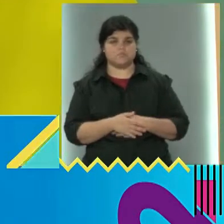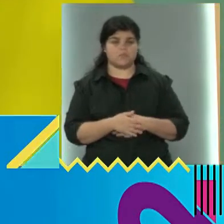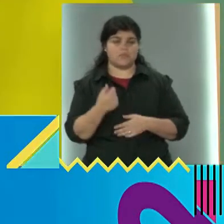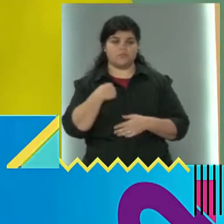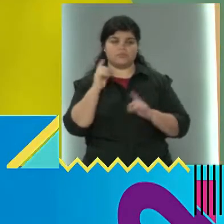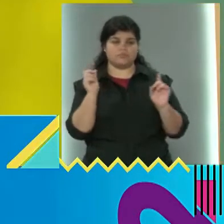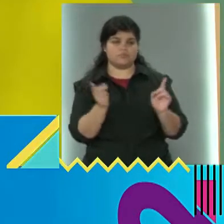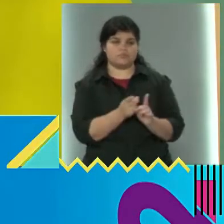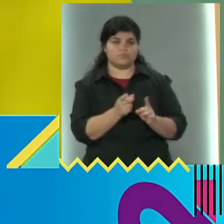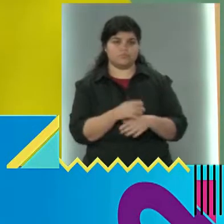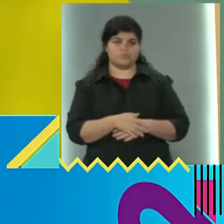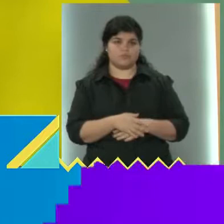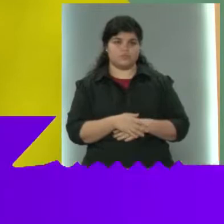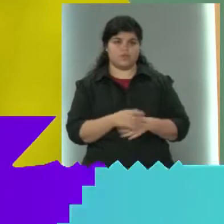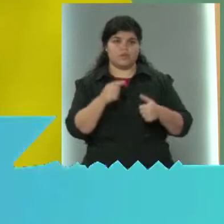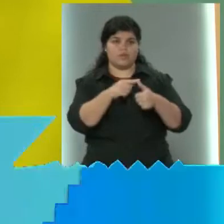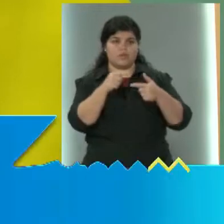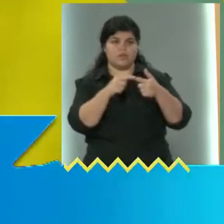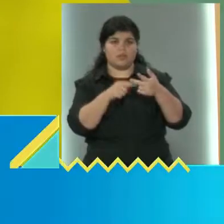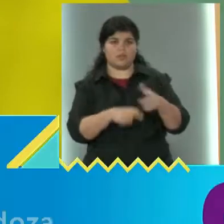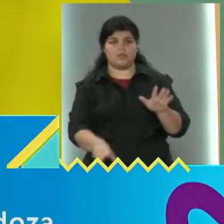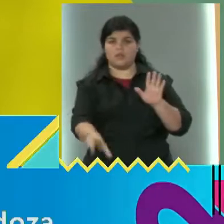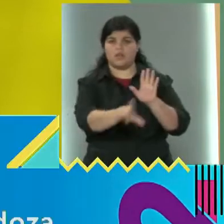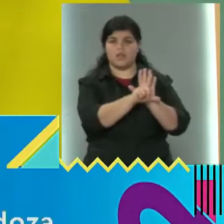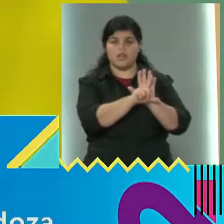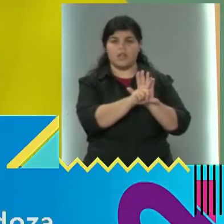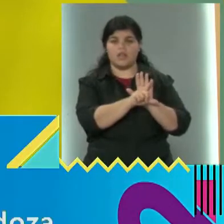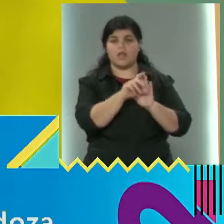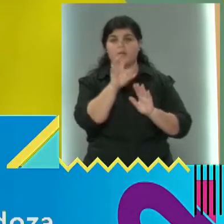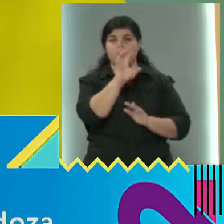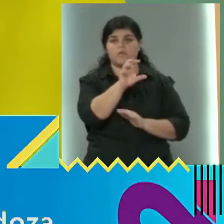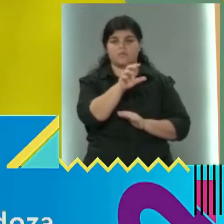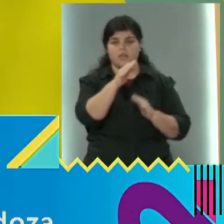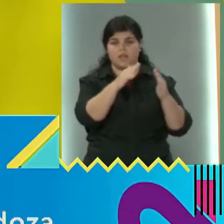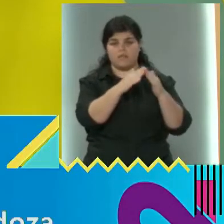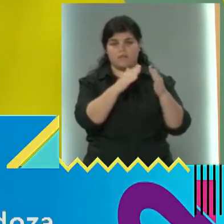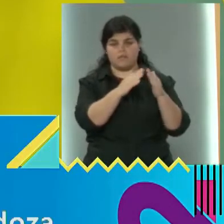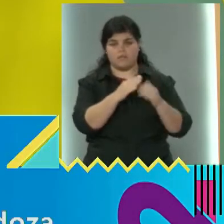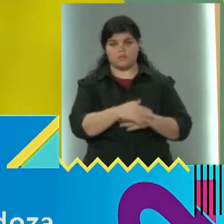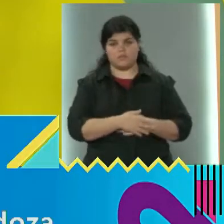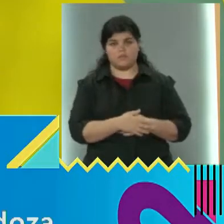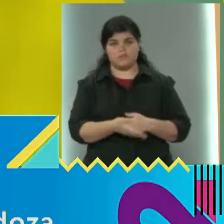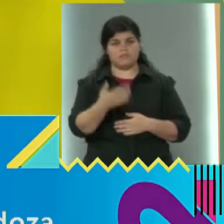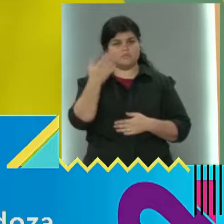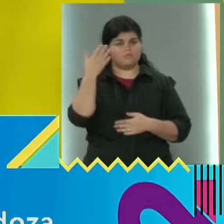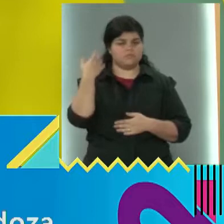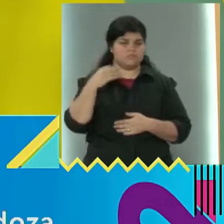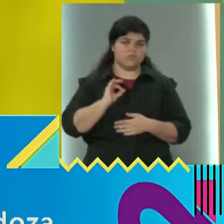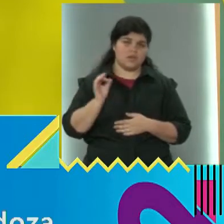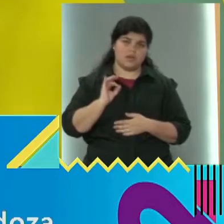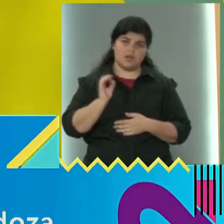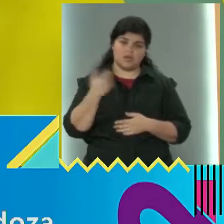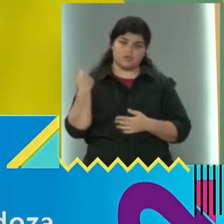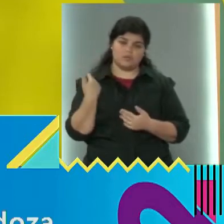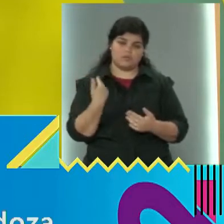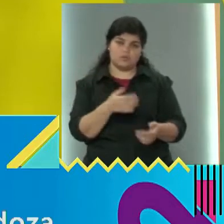sintético en la puntuación. Ley Provincial de Vivienda. Bien. La venimos trabajando desde hace muchísimos años y